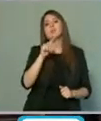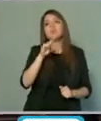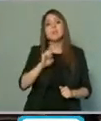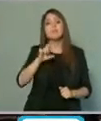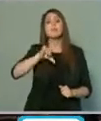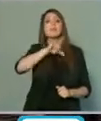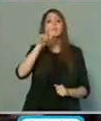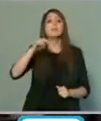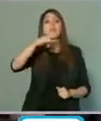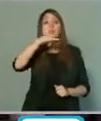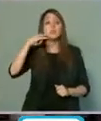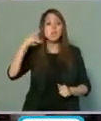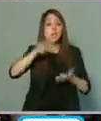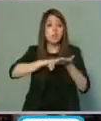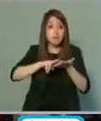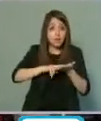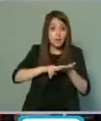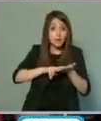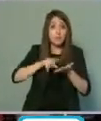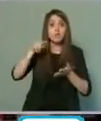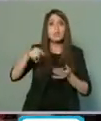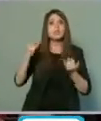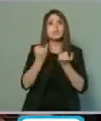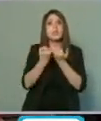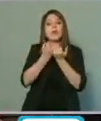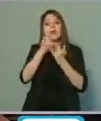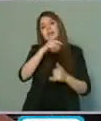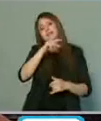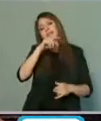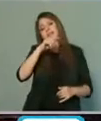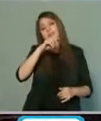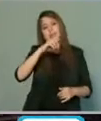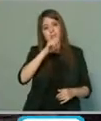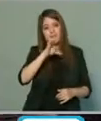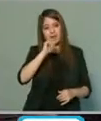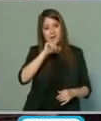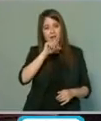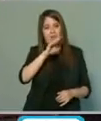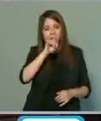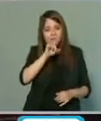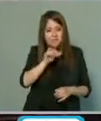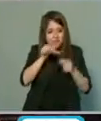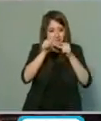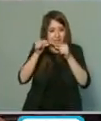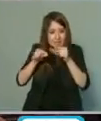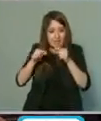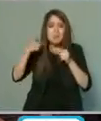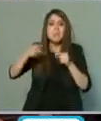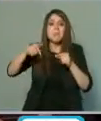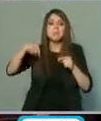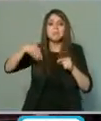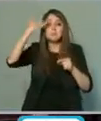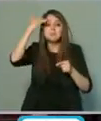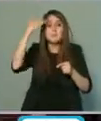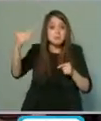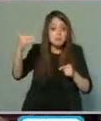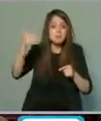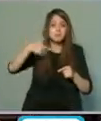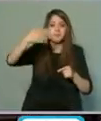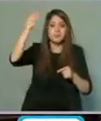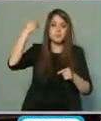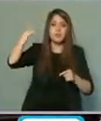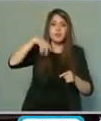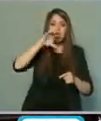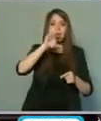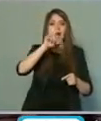verdes. En sí se hace con guías de calabaza, la cual no es temporada de calabaza criolla, como le nombramos